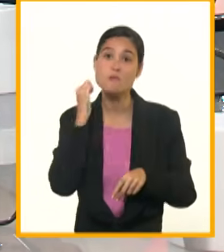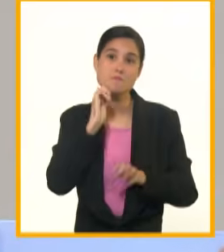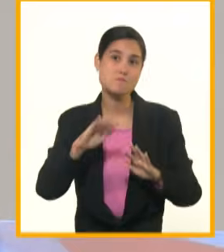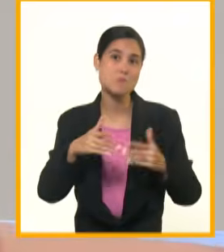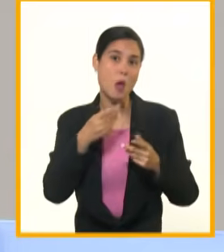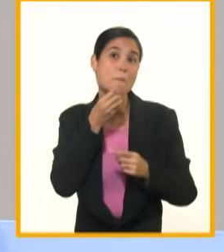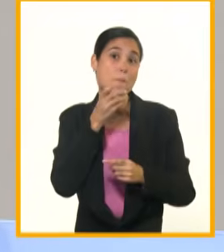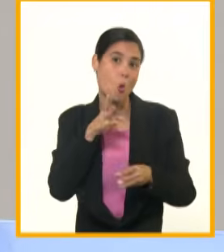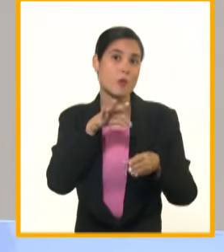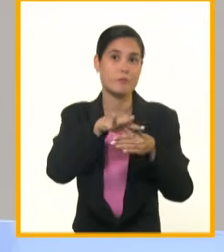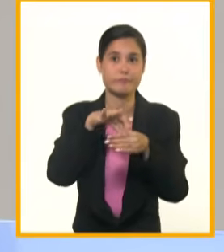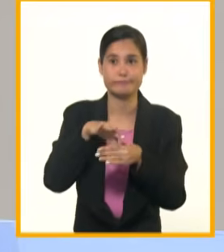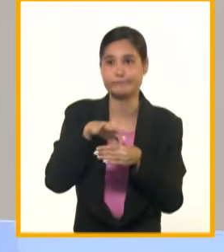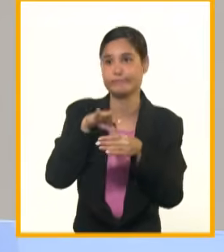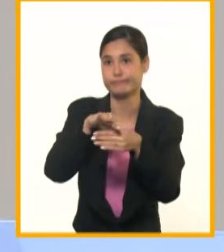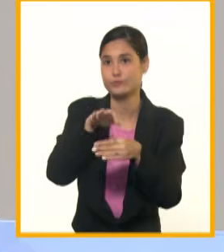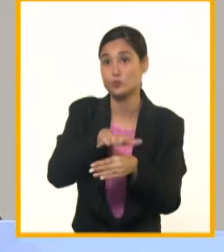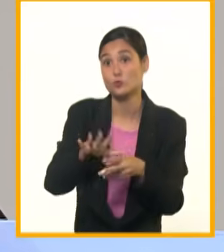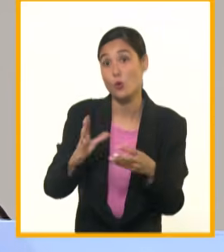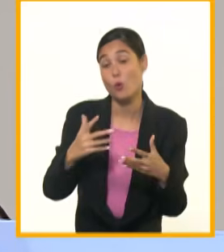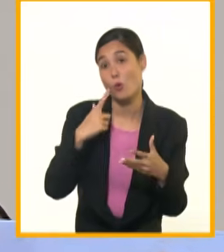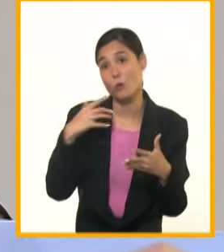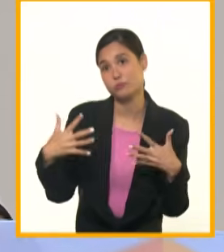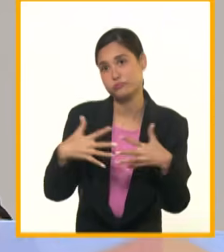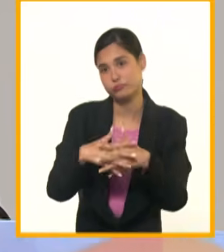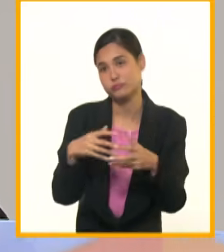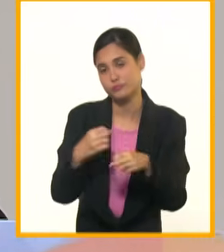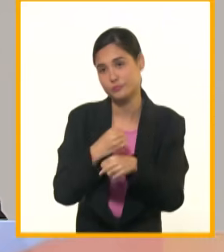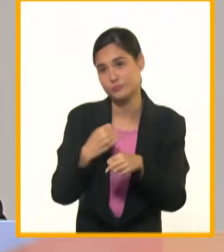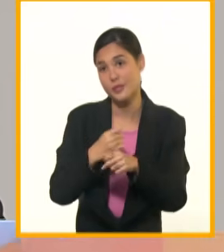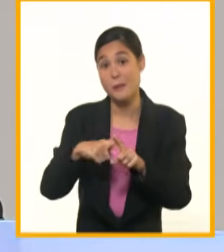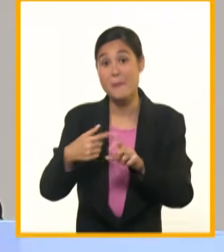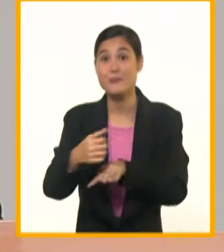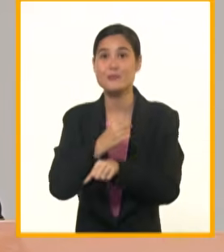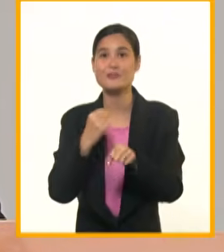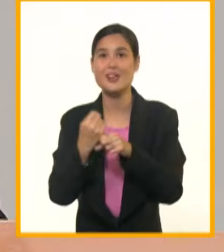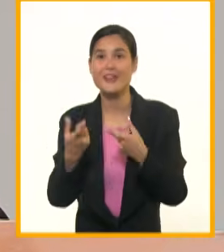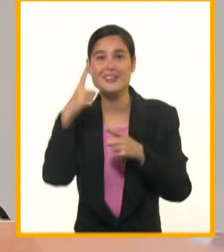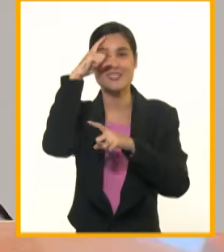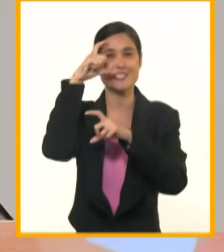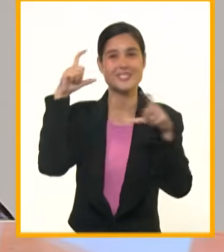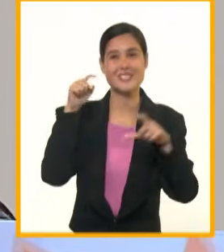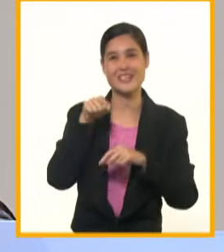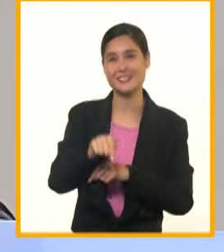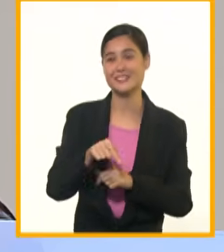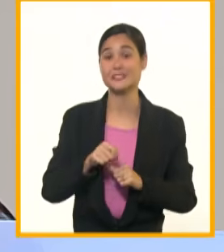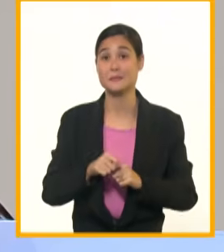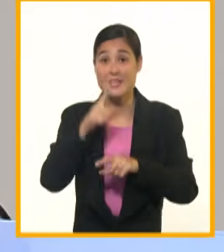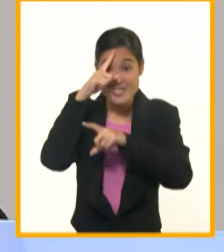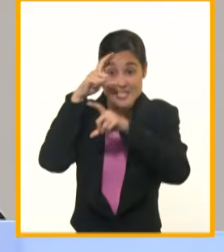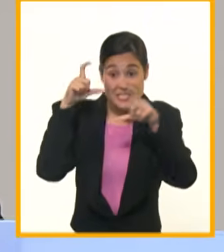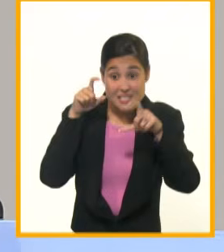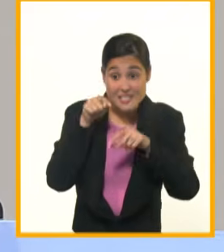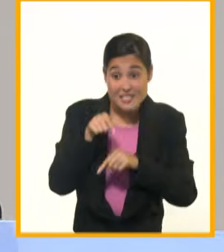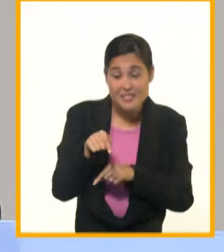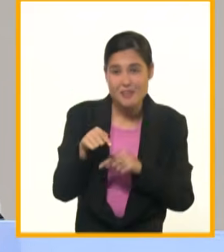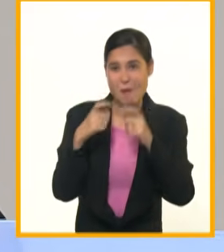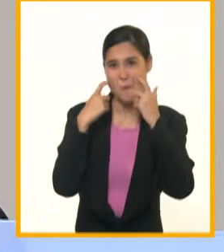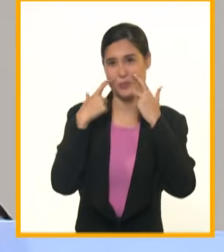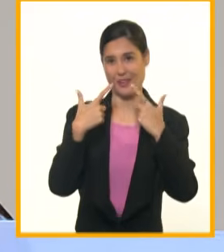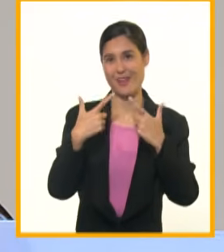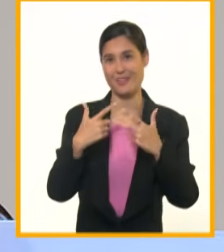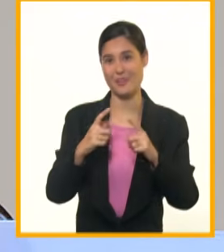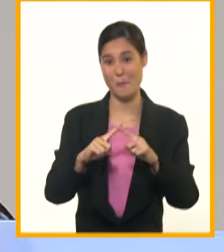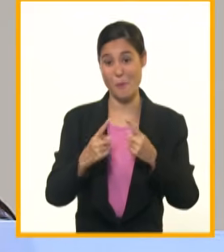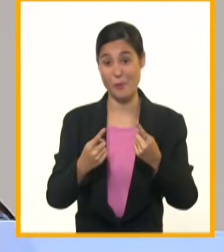mismo, y con la utilización de la ciencia. Nosotros tenemos que decir que somos un territorio privilegiado con la cantidad de